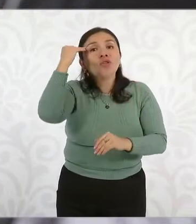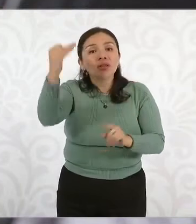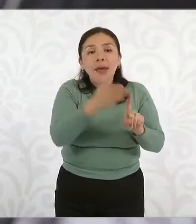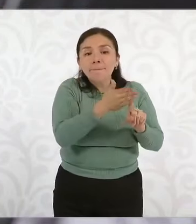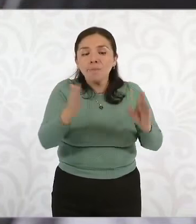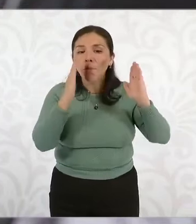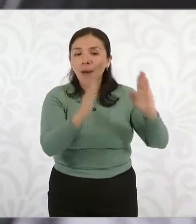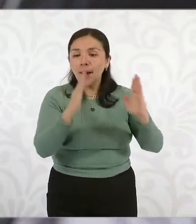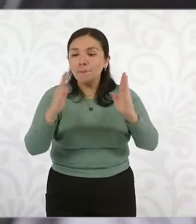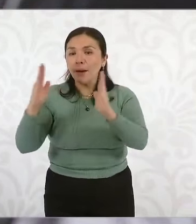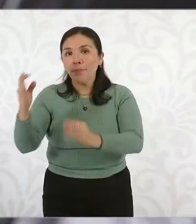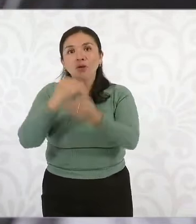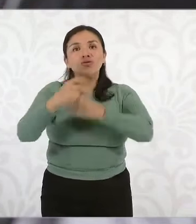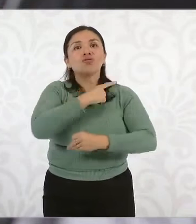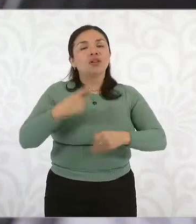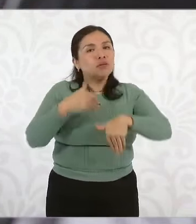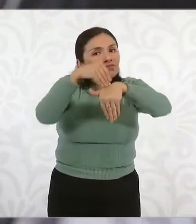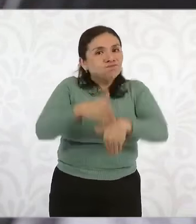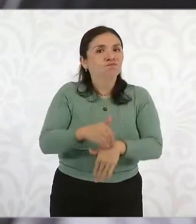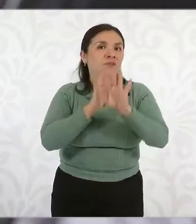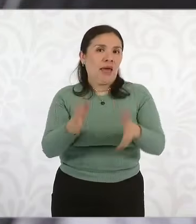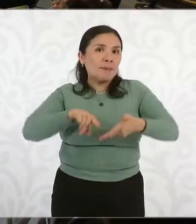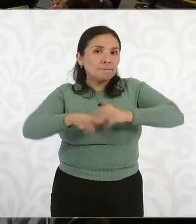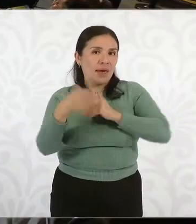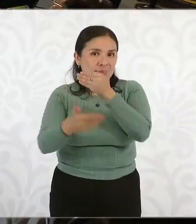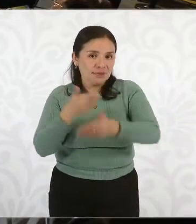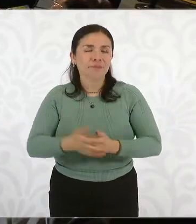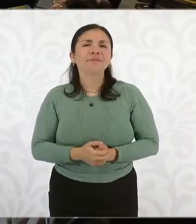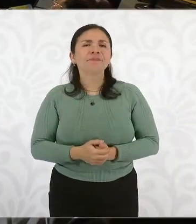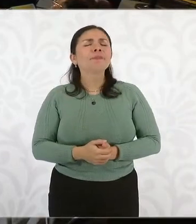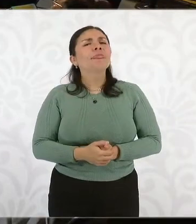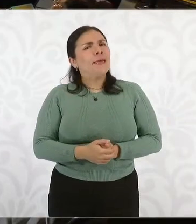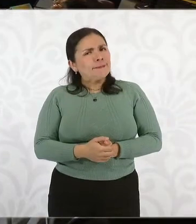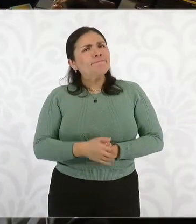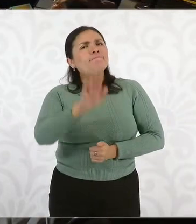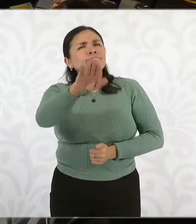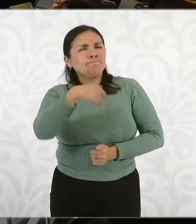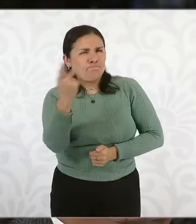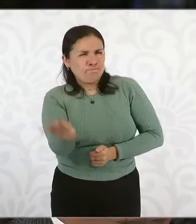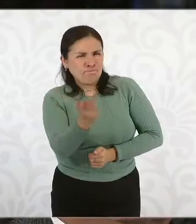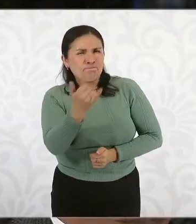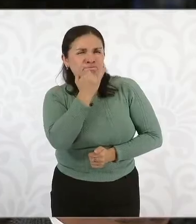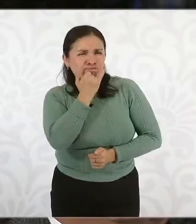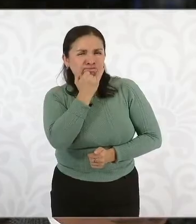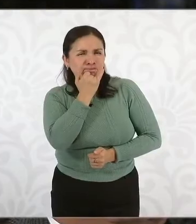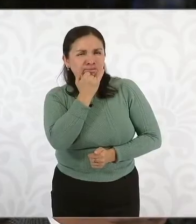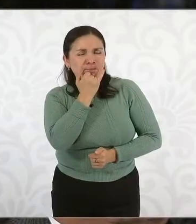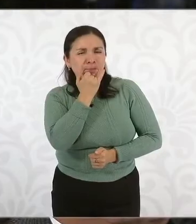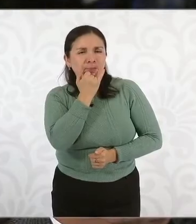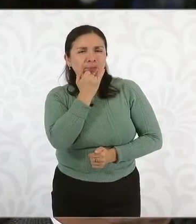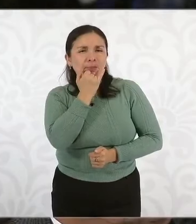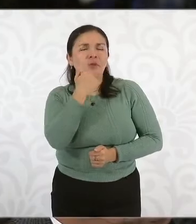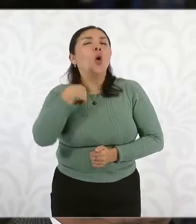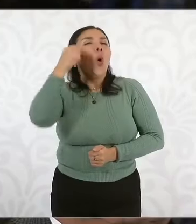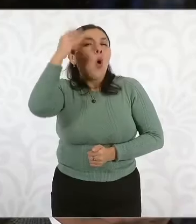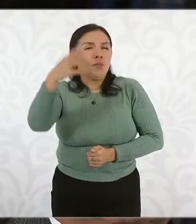los medios puedan cumplir con estas nuevas obligaciones. Bien, consejera, si me permite igual, bueno,